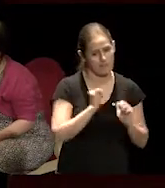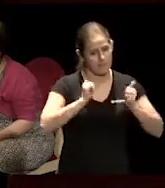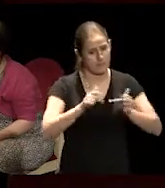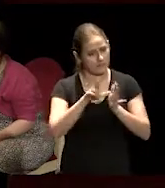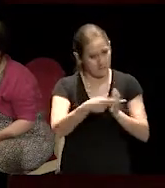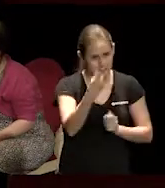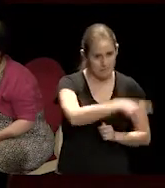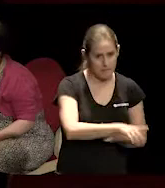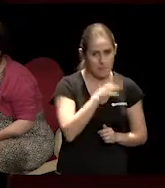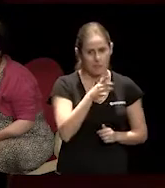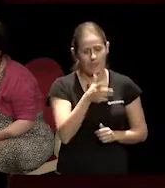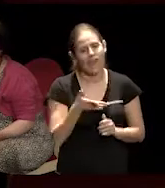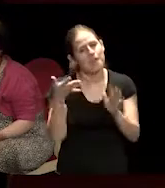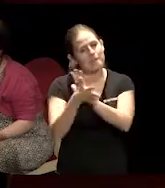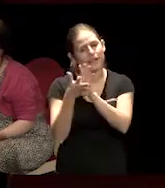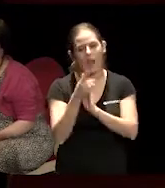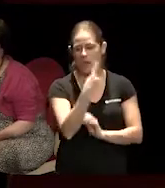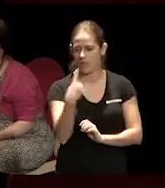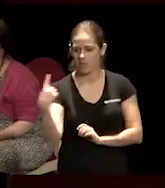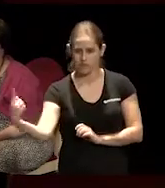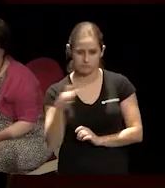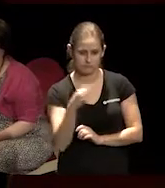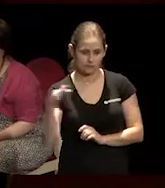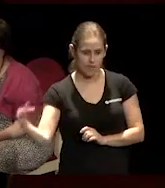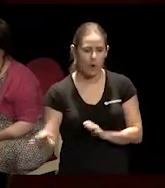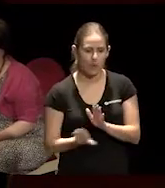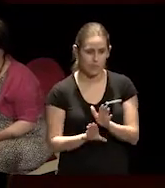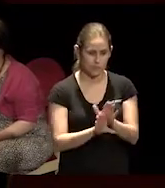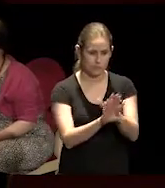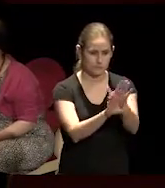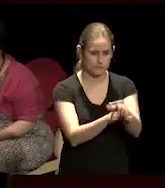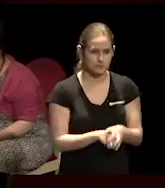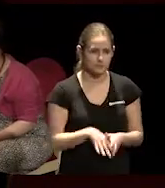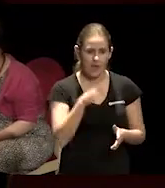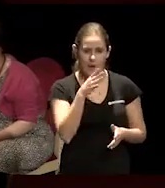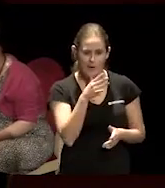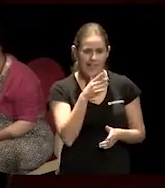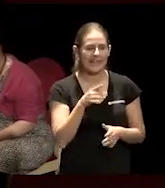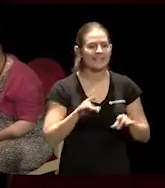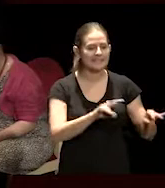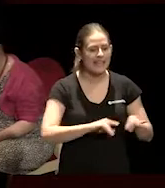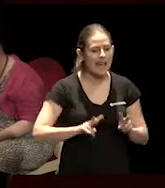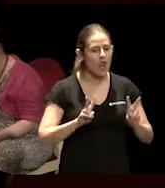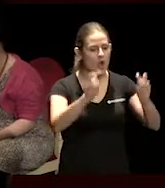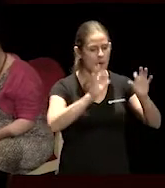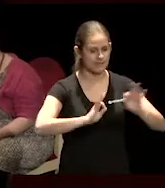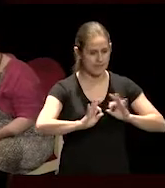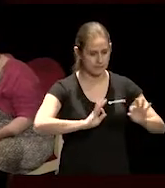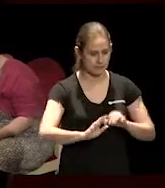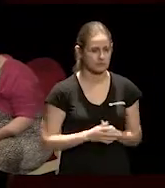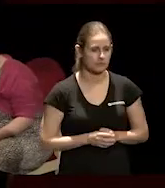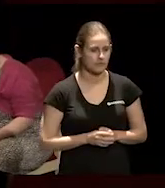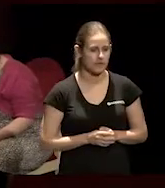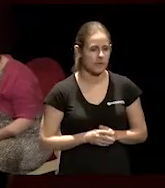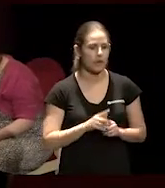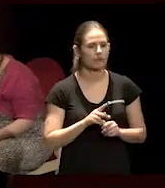pueda explicar y se pueda presentar. Continuamos, ¿vale? Con Terranova Teatro, proyecto DAP, con